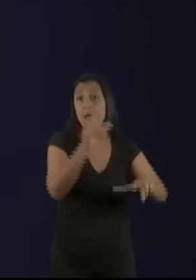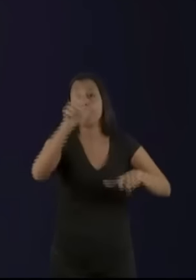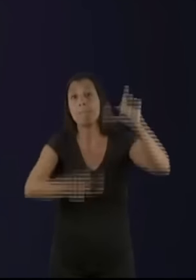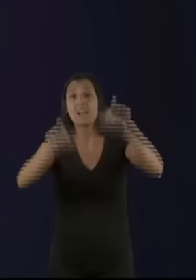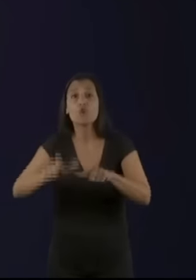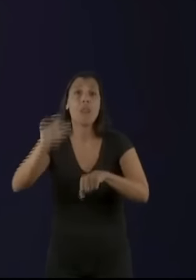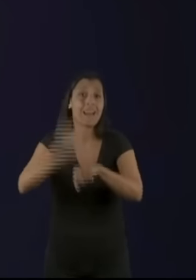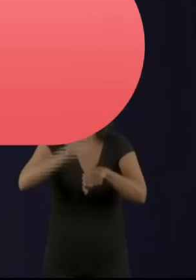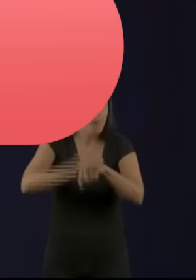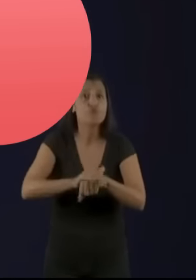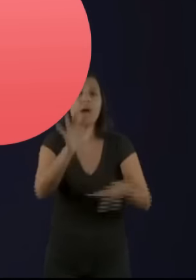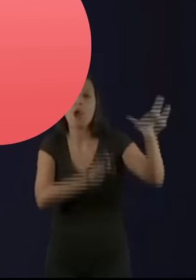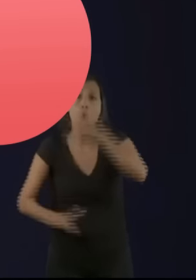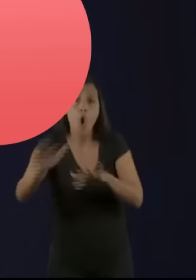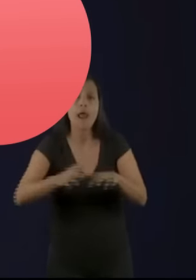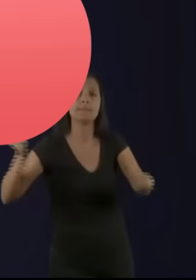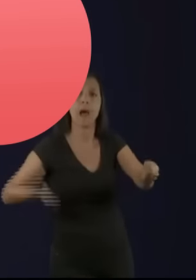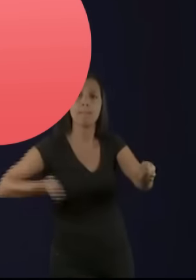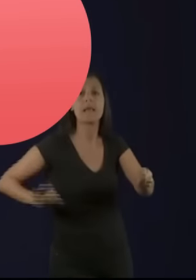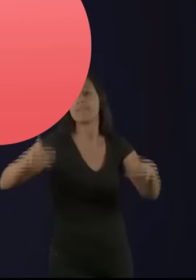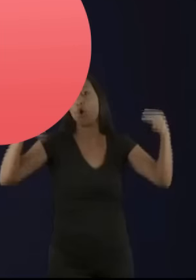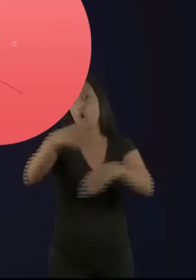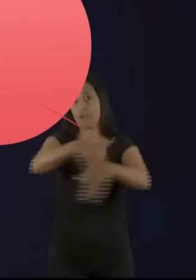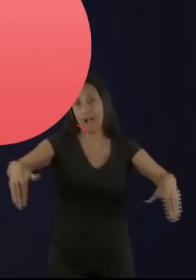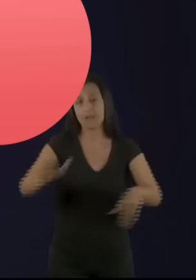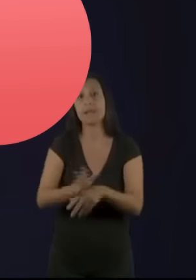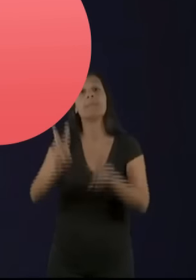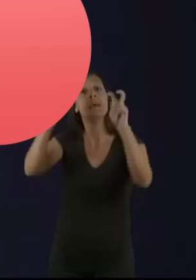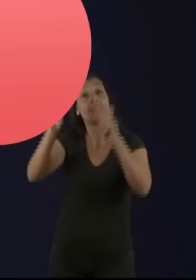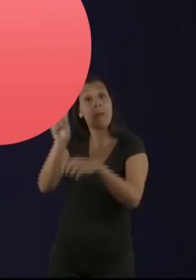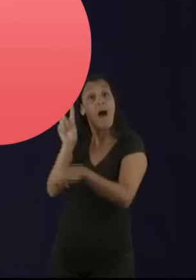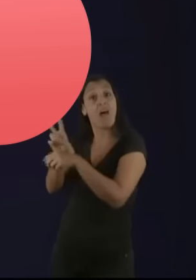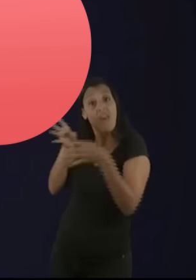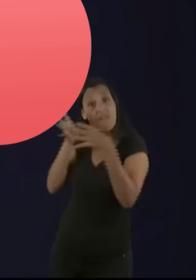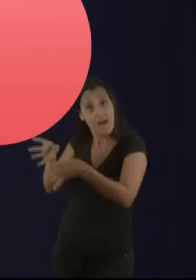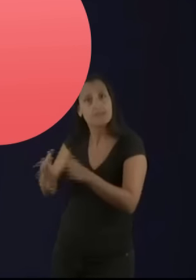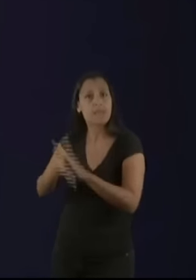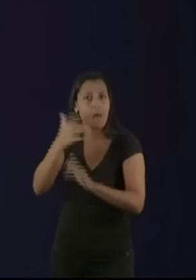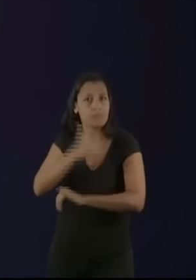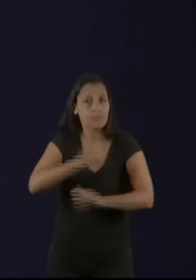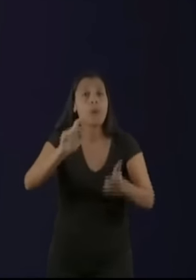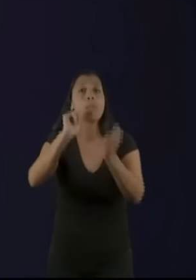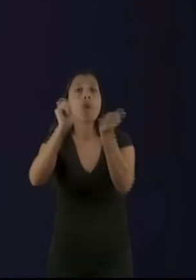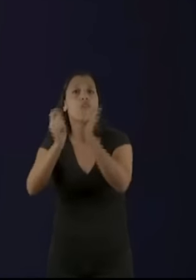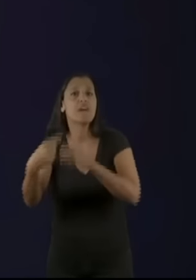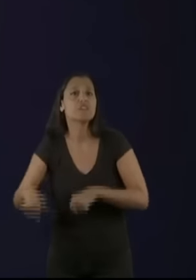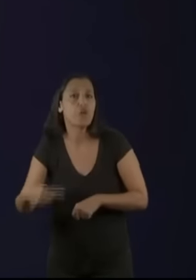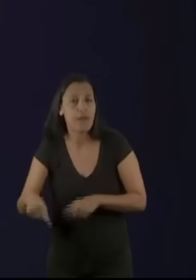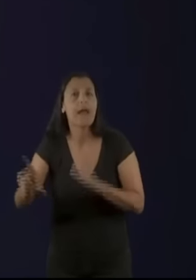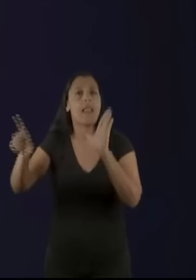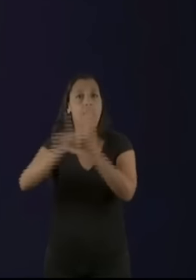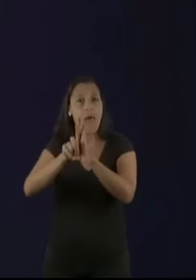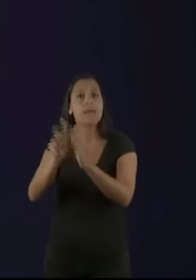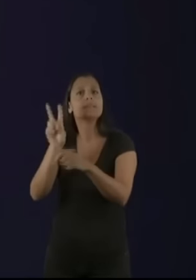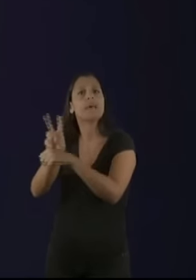piquetes y bloqueos en cuanto a defensa eh lo que van a anunciar va a ser la modificación de la ley